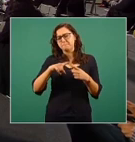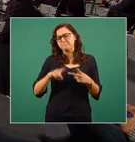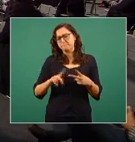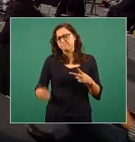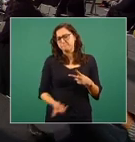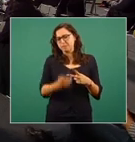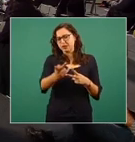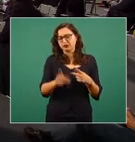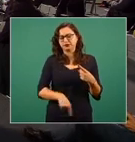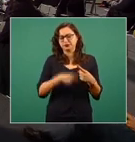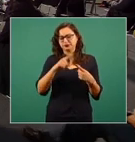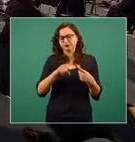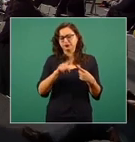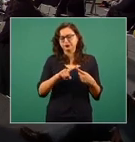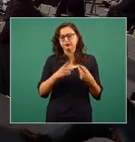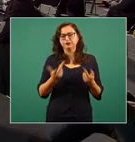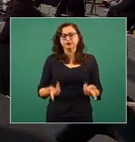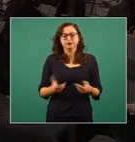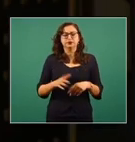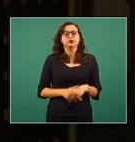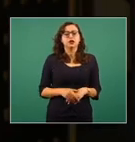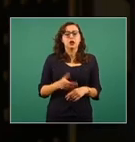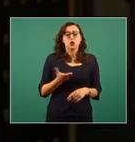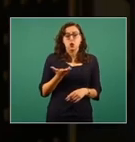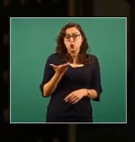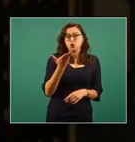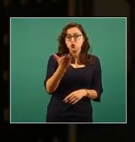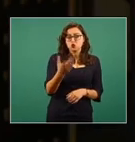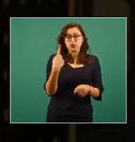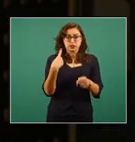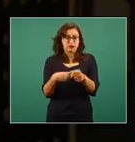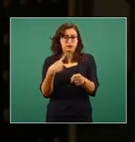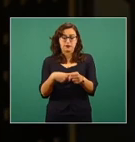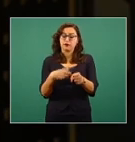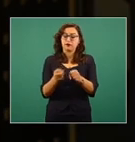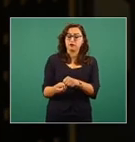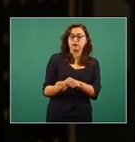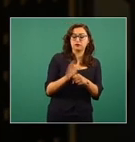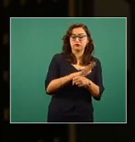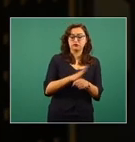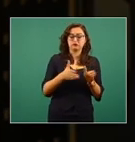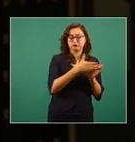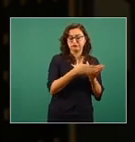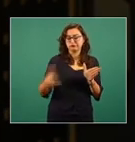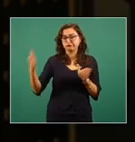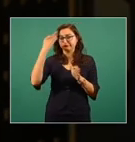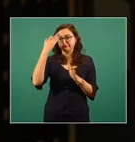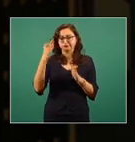Bueno, lo que acaban de escuchar y ver es una respuesta,